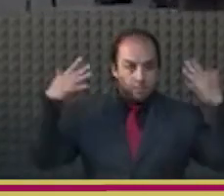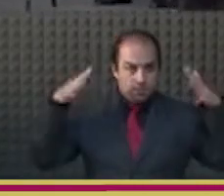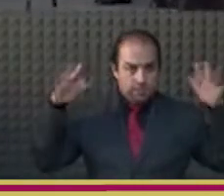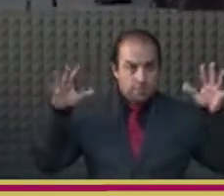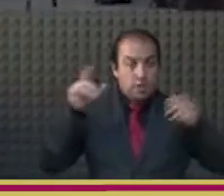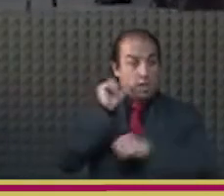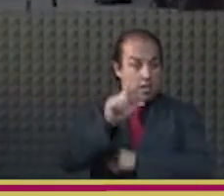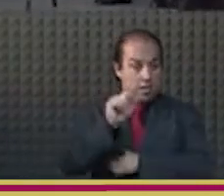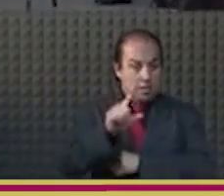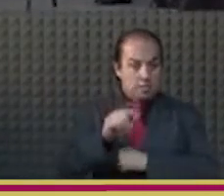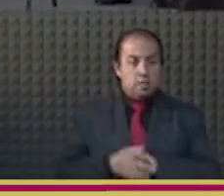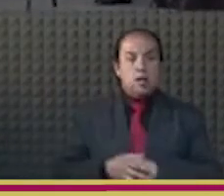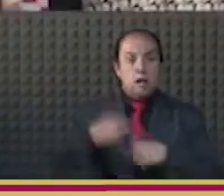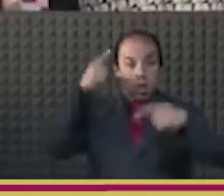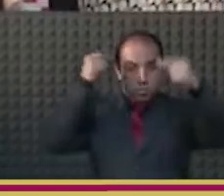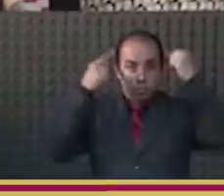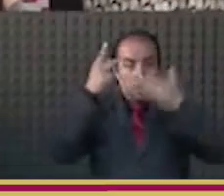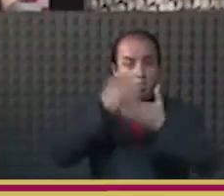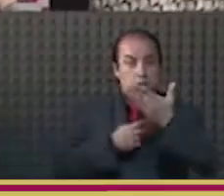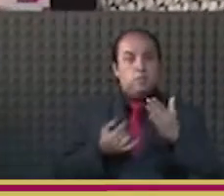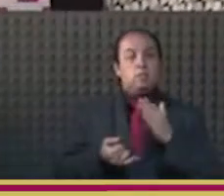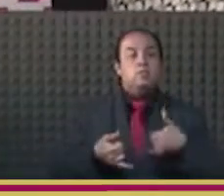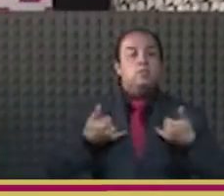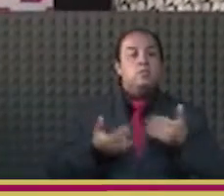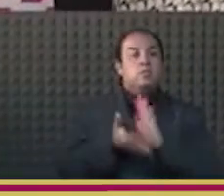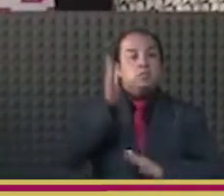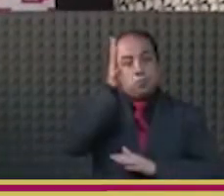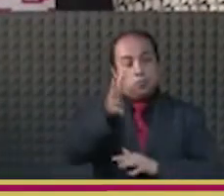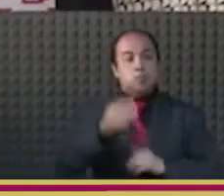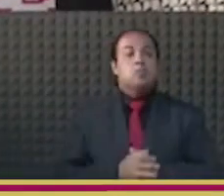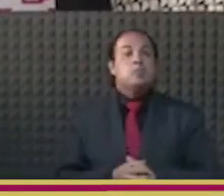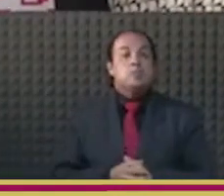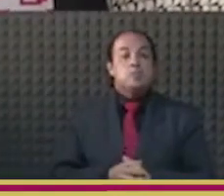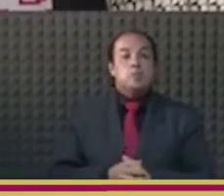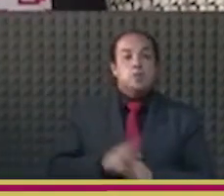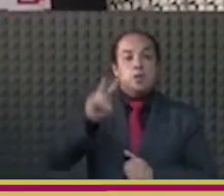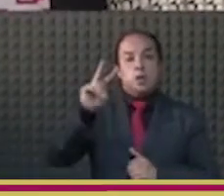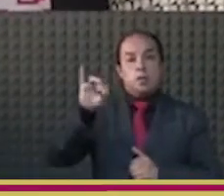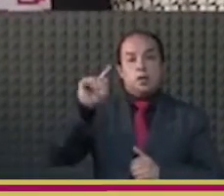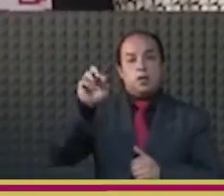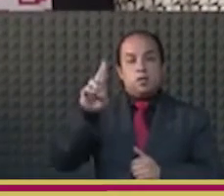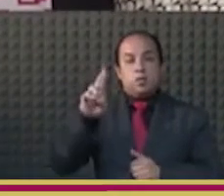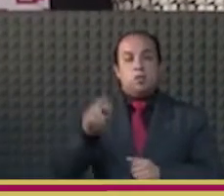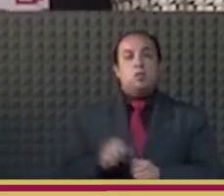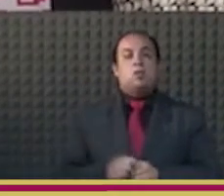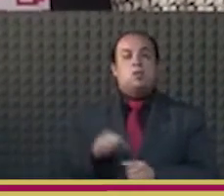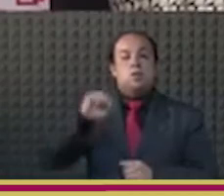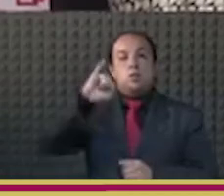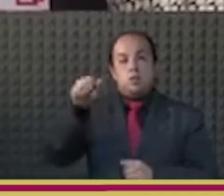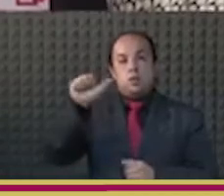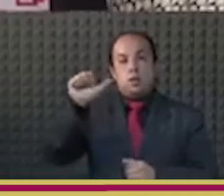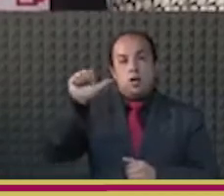Así como también el egresado del programa Jóvenes Construyendo el Futuro, Víctor Javier Zamora Centeno.